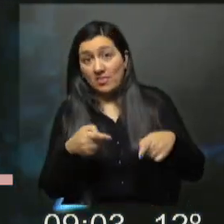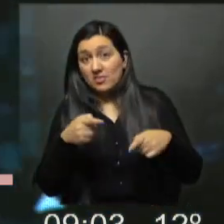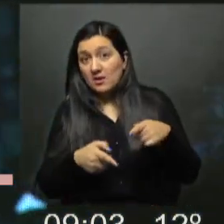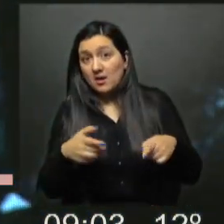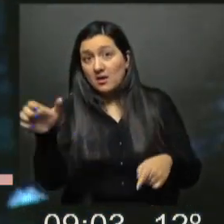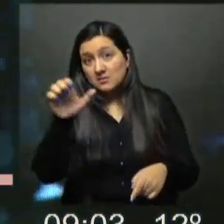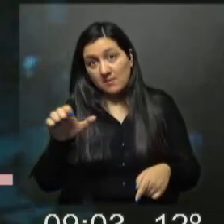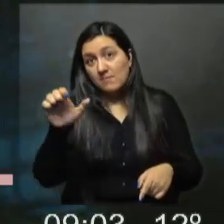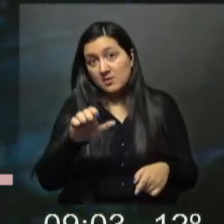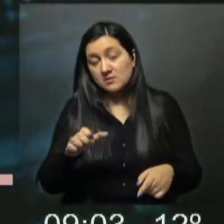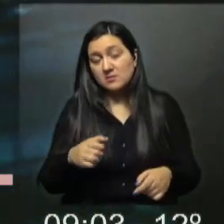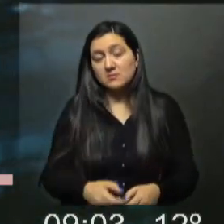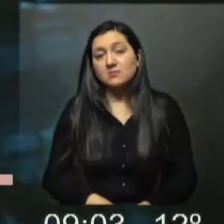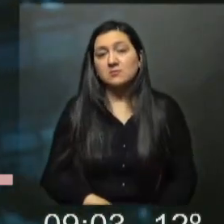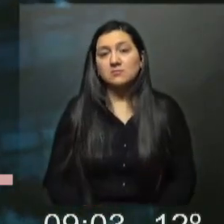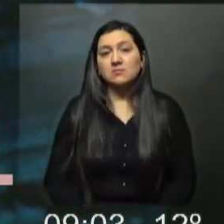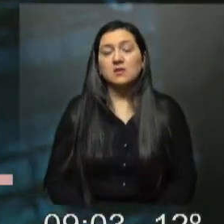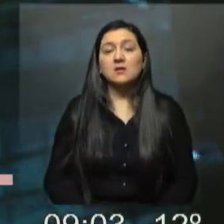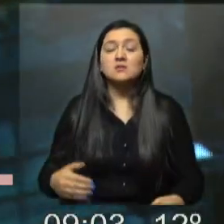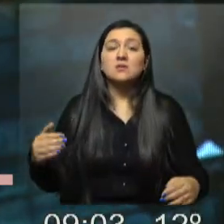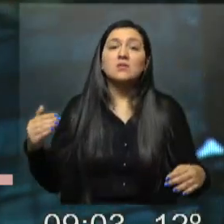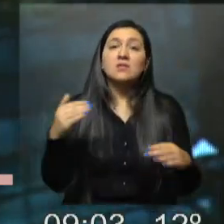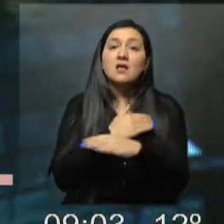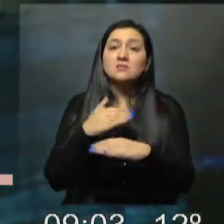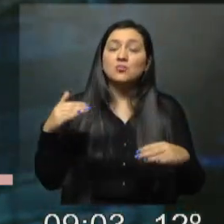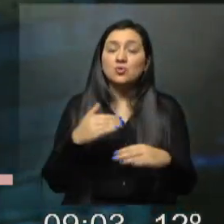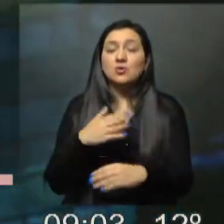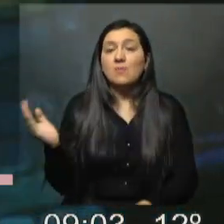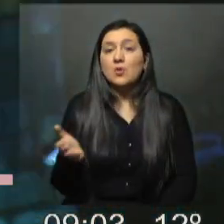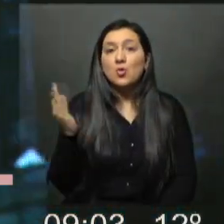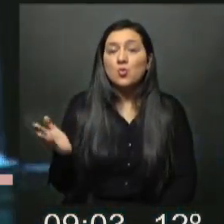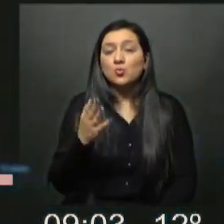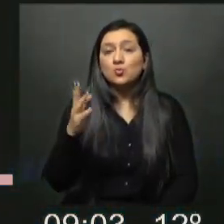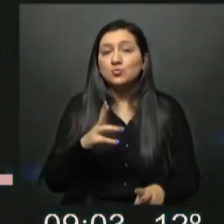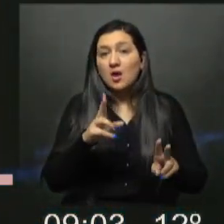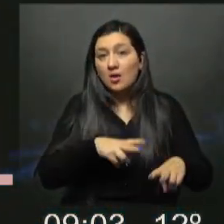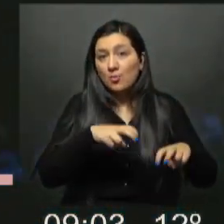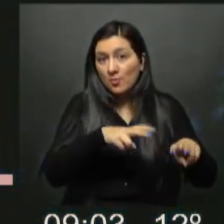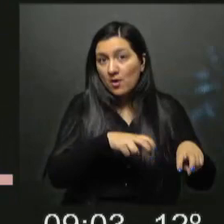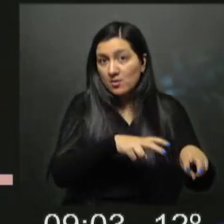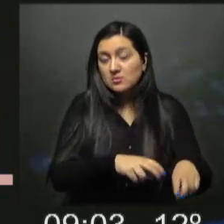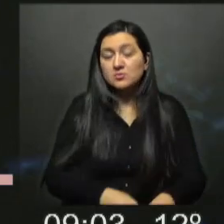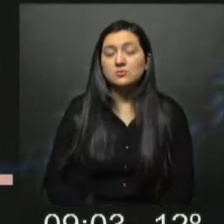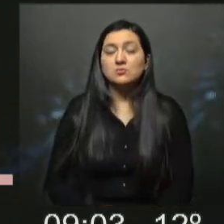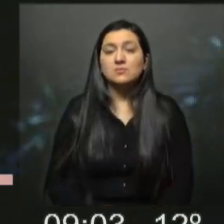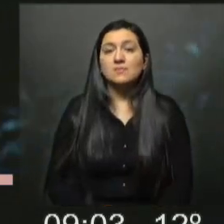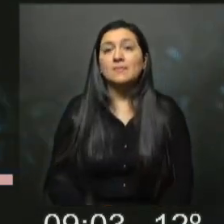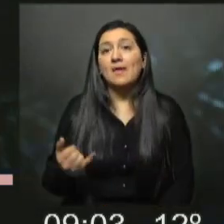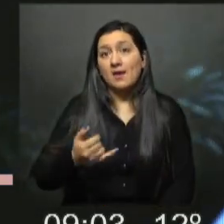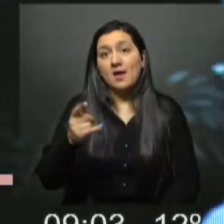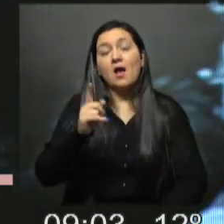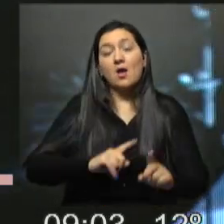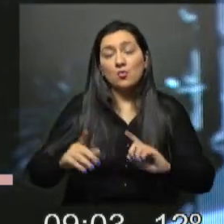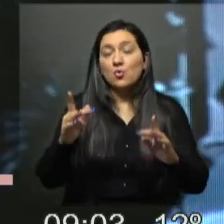generalmente se dedican al transporte de productos agropecuarios. Eso tensa la situación, si bien ha habido algunos contactos